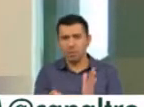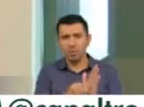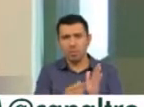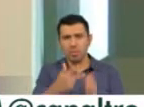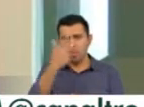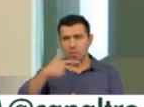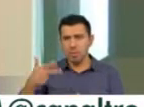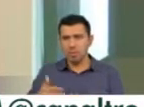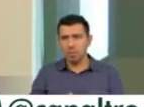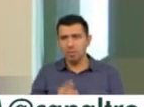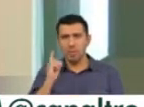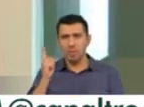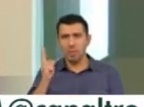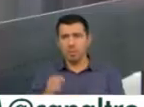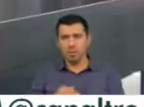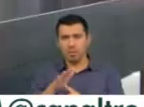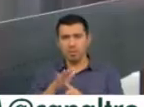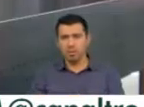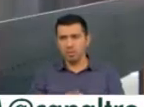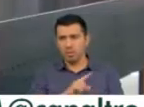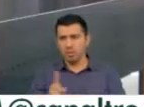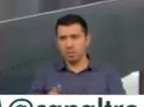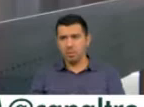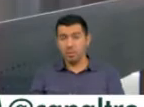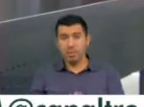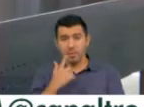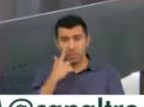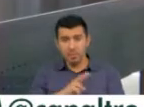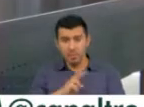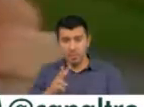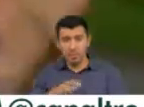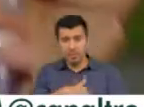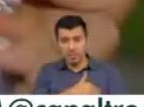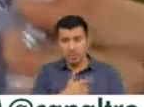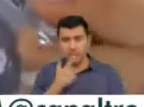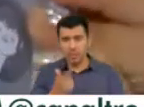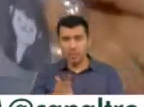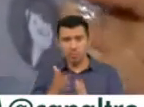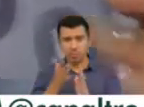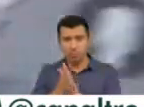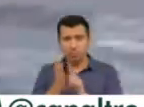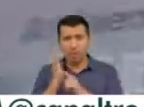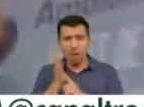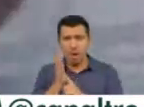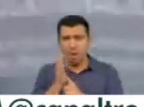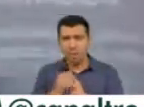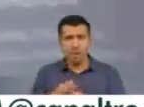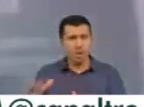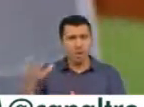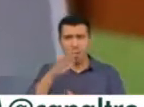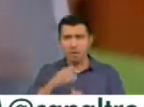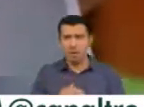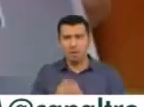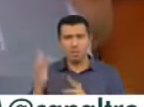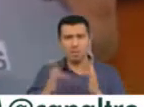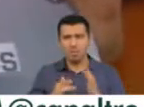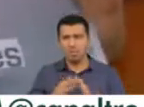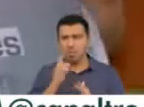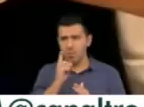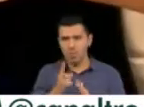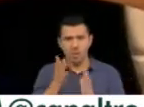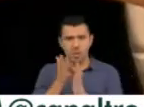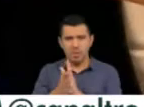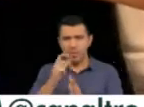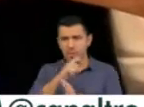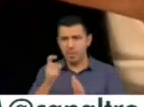constitucional y una política de no discriminación según el viceministro hay una campaña de desinformación a nivel nacional sobre las cartillas con contenido